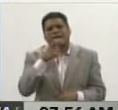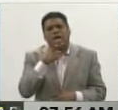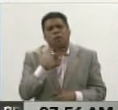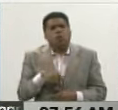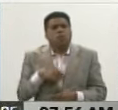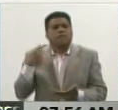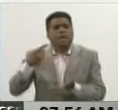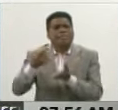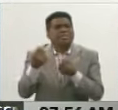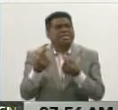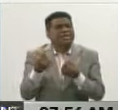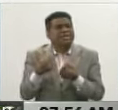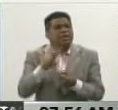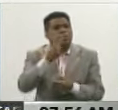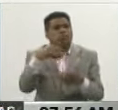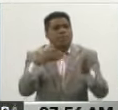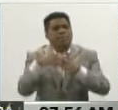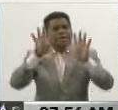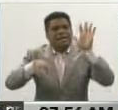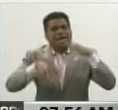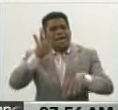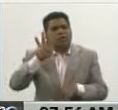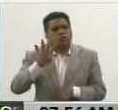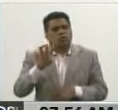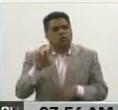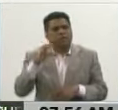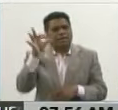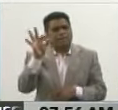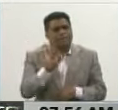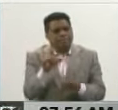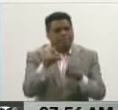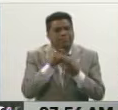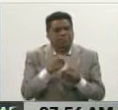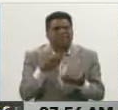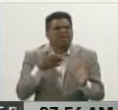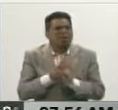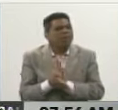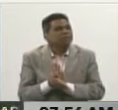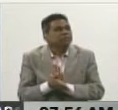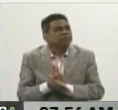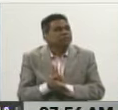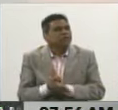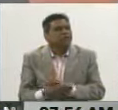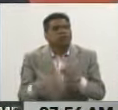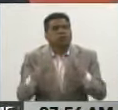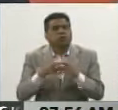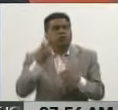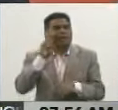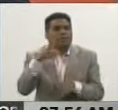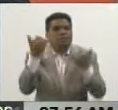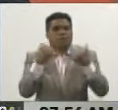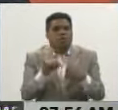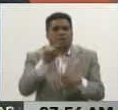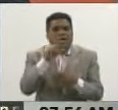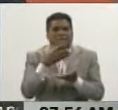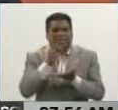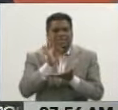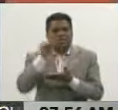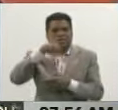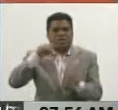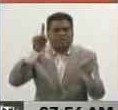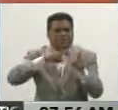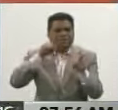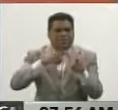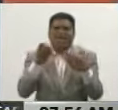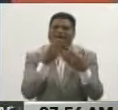jubilados del año 2014. Todo eso, bueno, mensaje de los compañeros y de las personas que nos han visto a esta hora en el Desayuno por Venezolana de Televisión. Gracias, ministro,